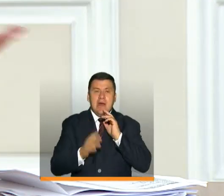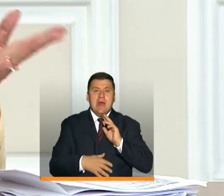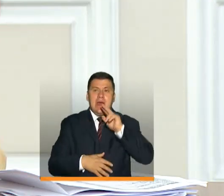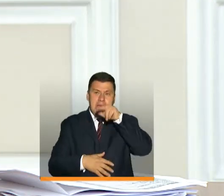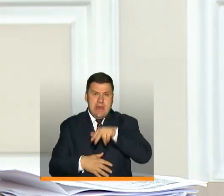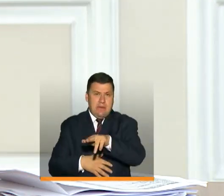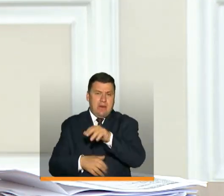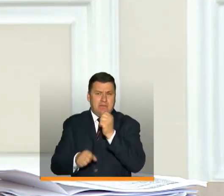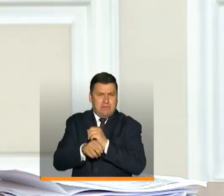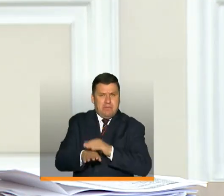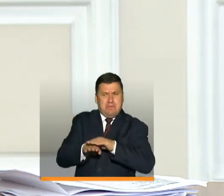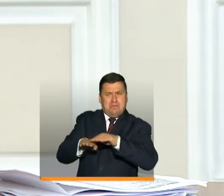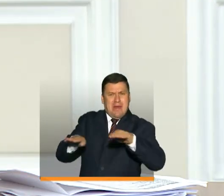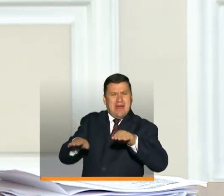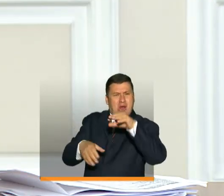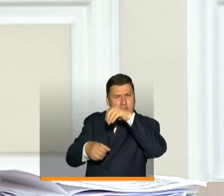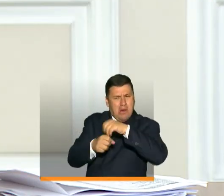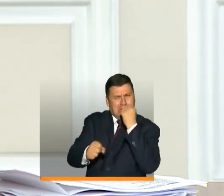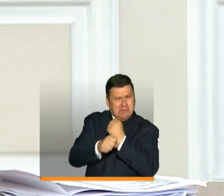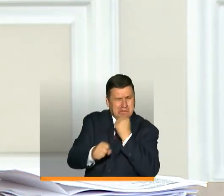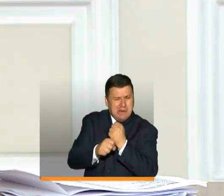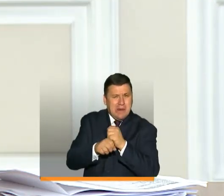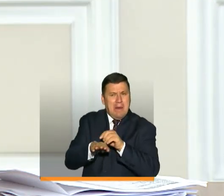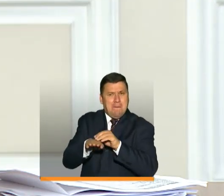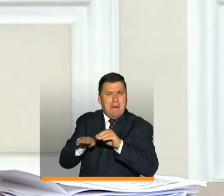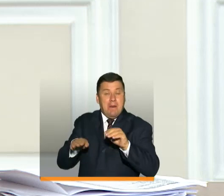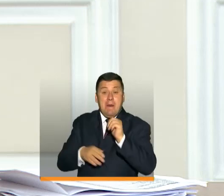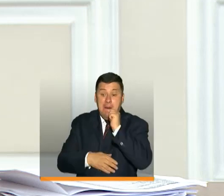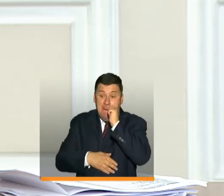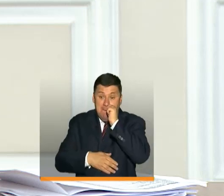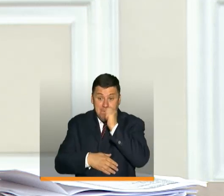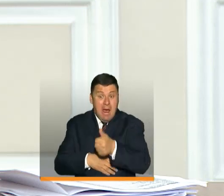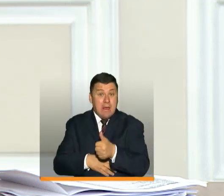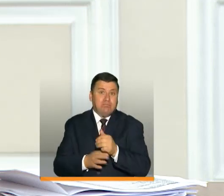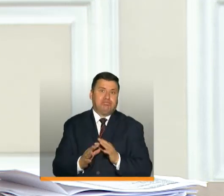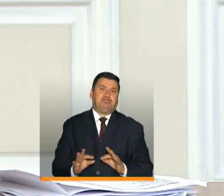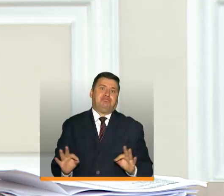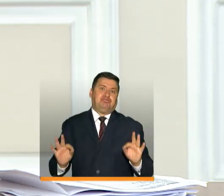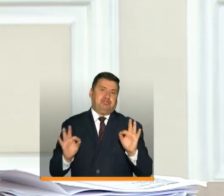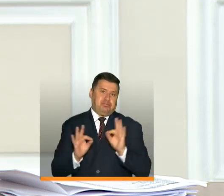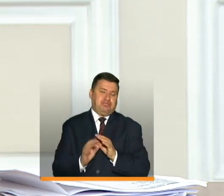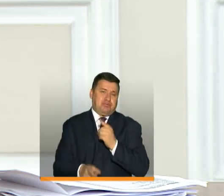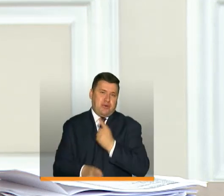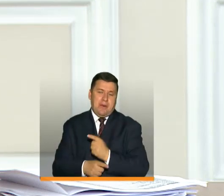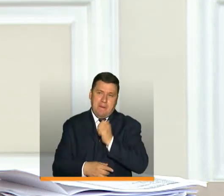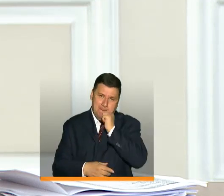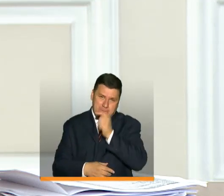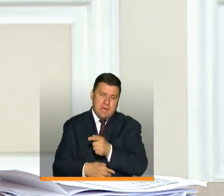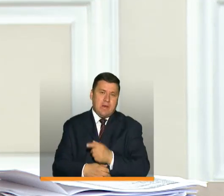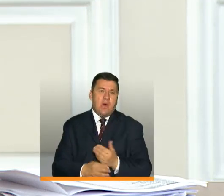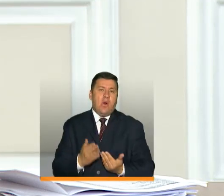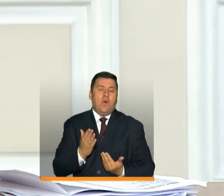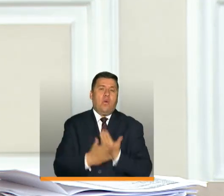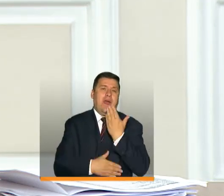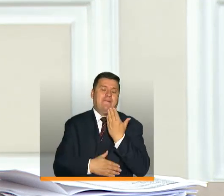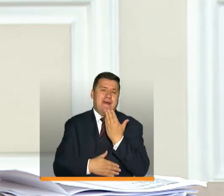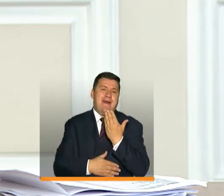De hecho, mañana vamos a tener también un evento muy importante con ocasión de esta